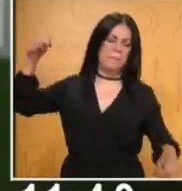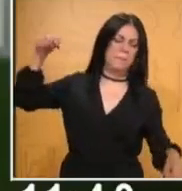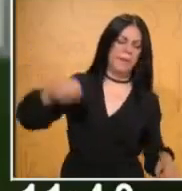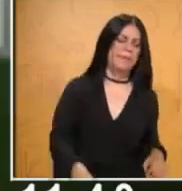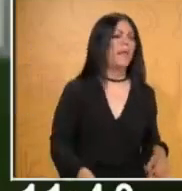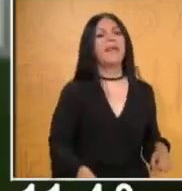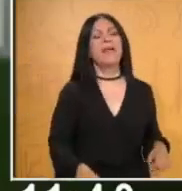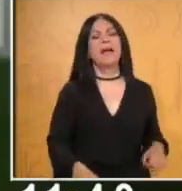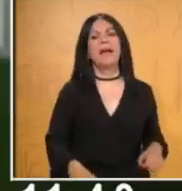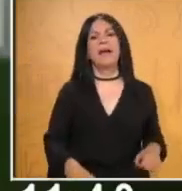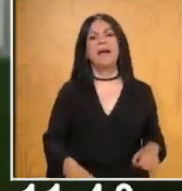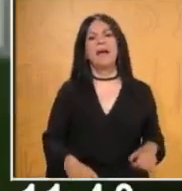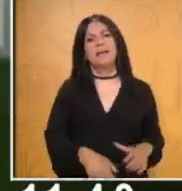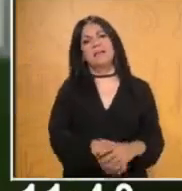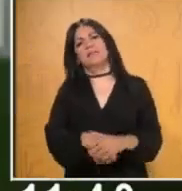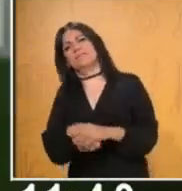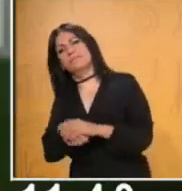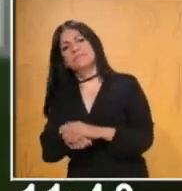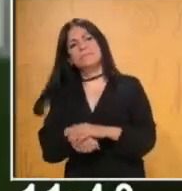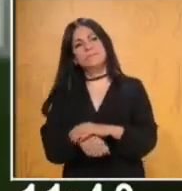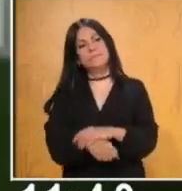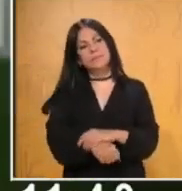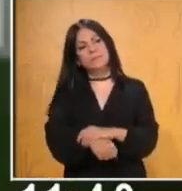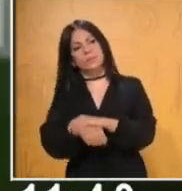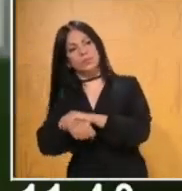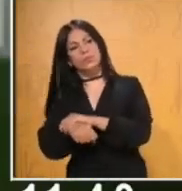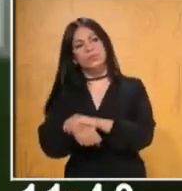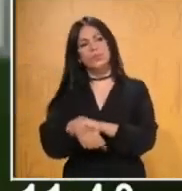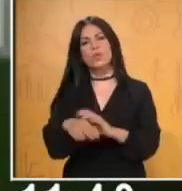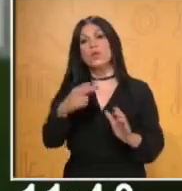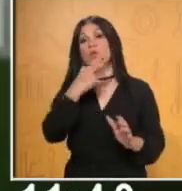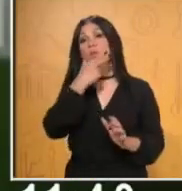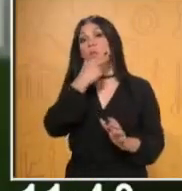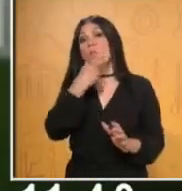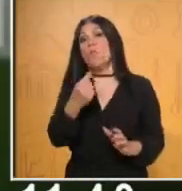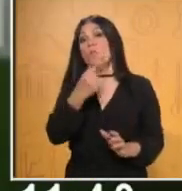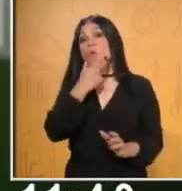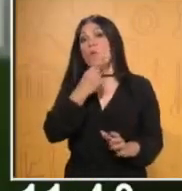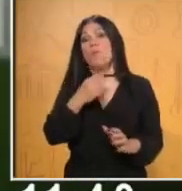cuando intentó sacarla, el enano se partió por la mitad.